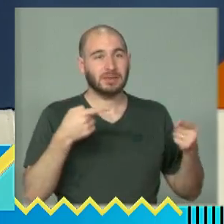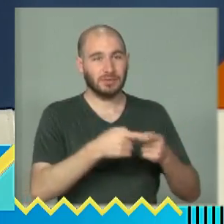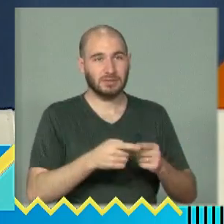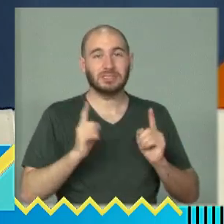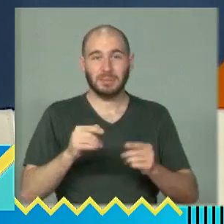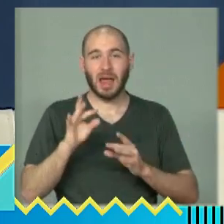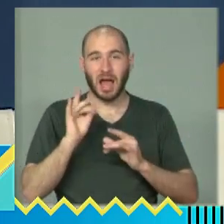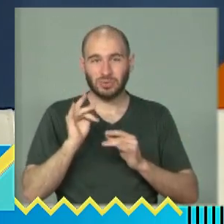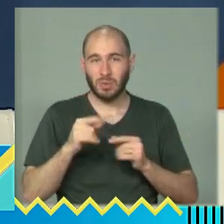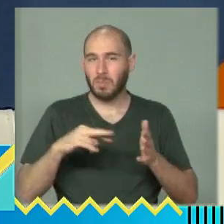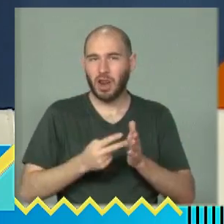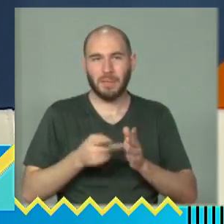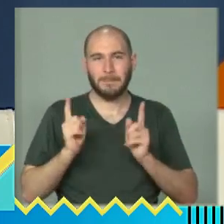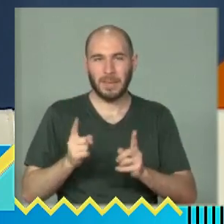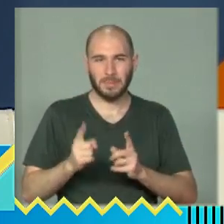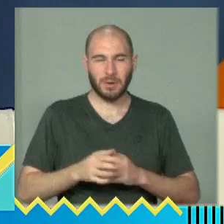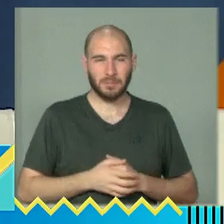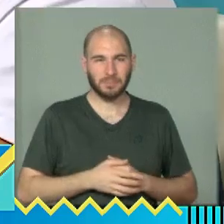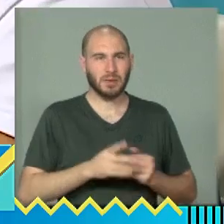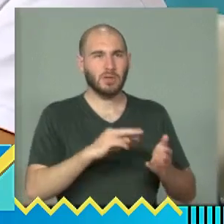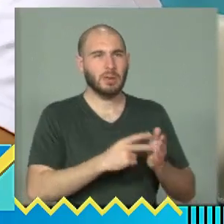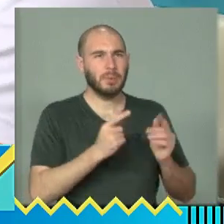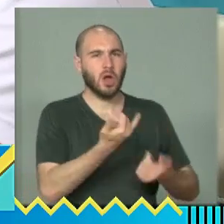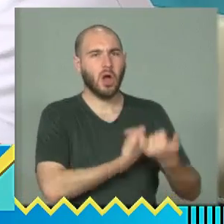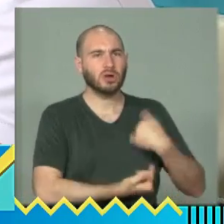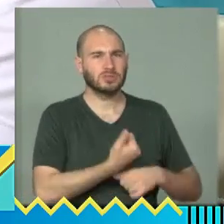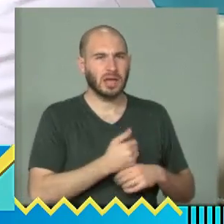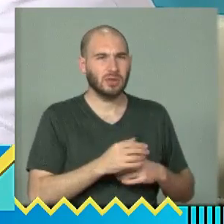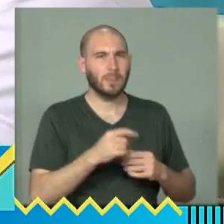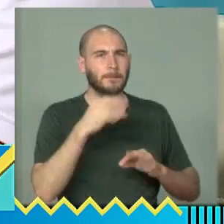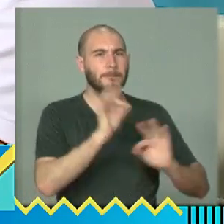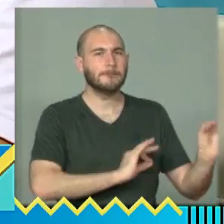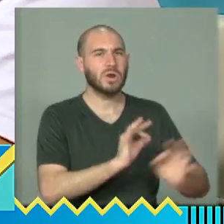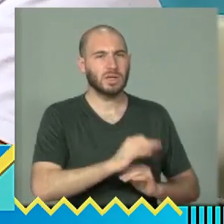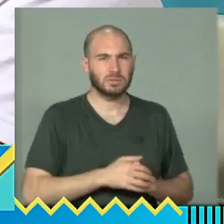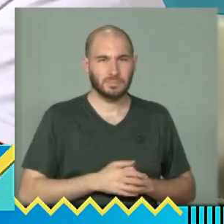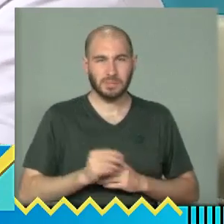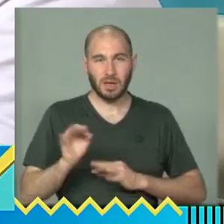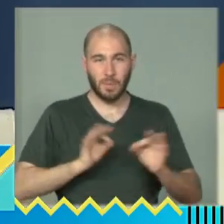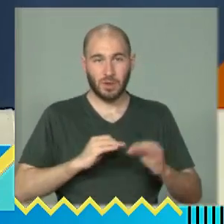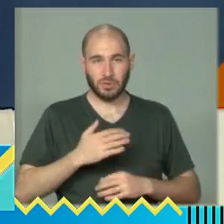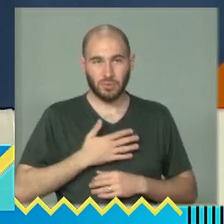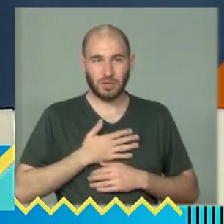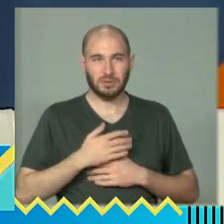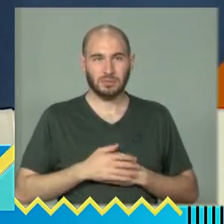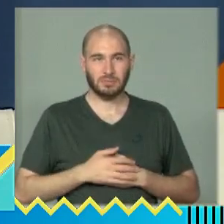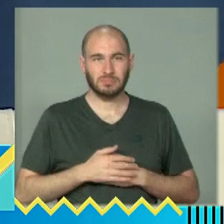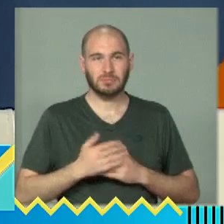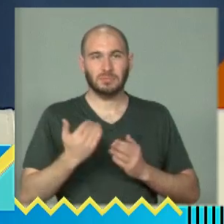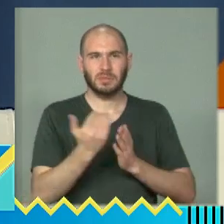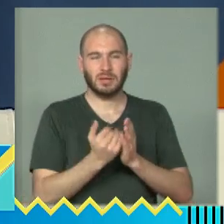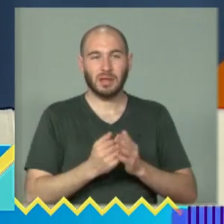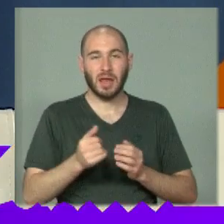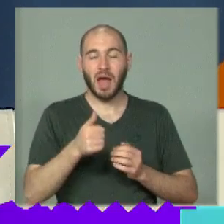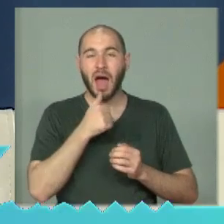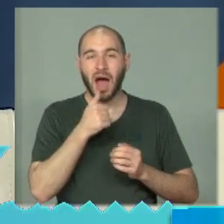el desafío azul, la misma problemática. Y contanos un poquito del proyecto, ¿cuál era la solución? Nuestro proyecto se basa en reutilizar